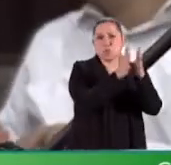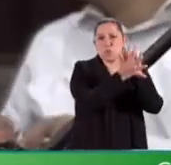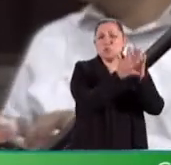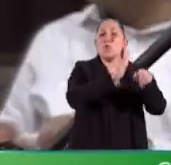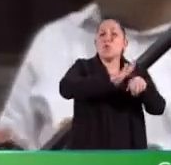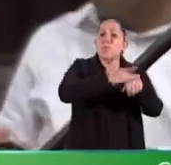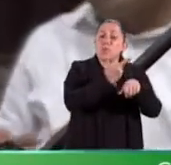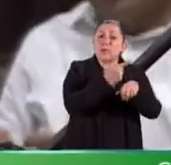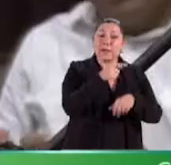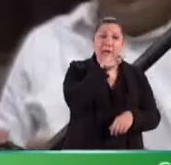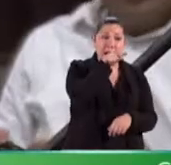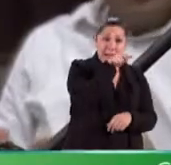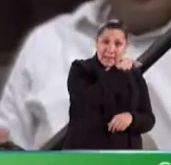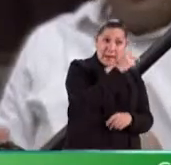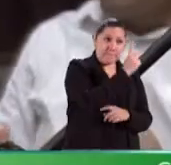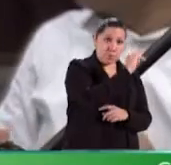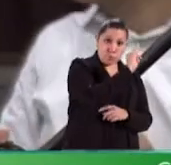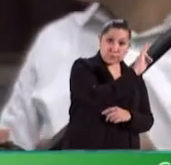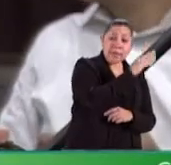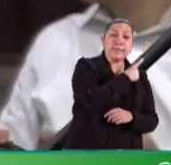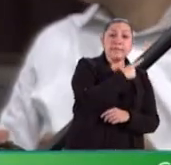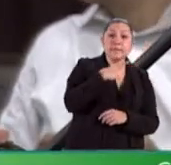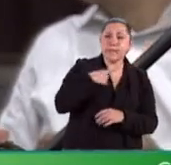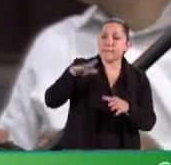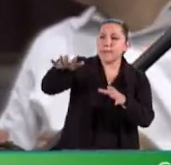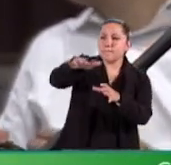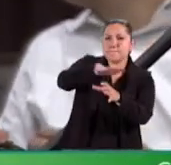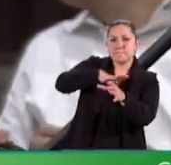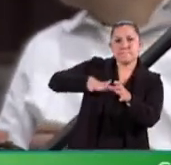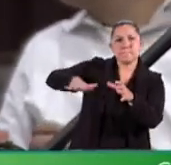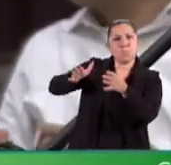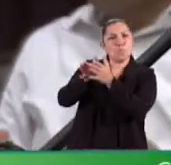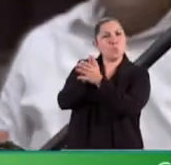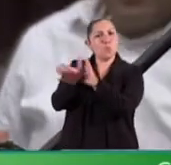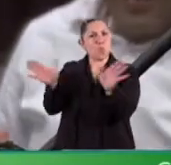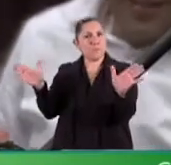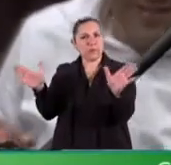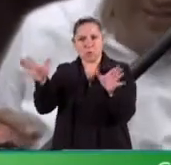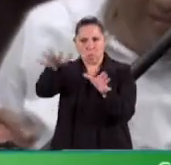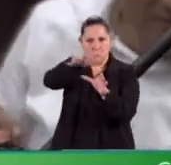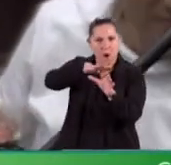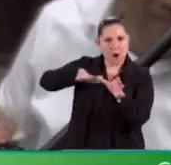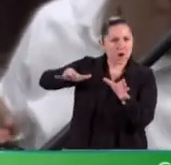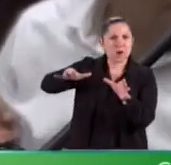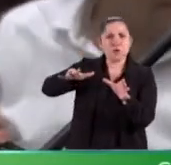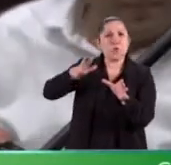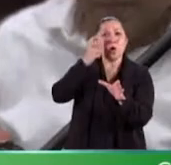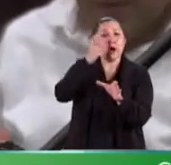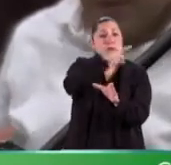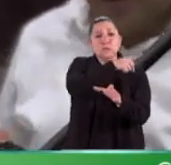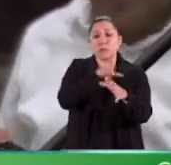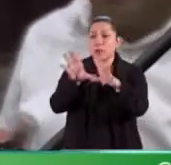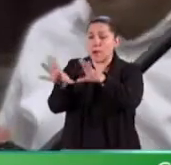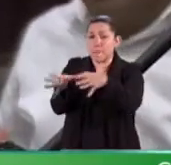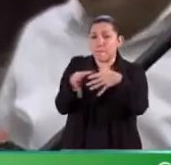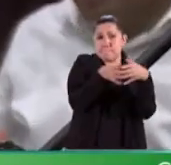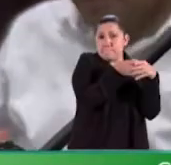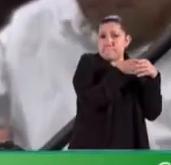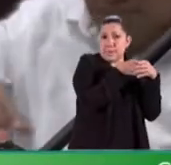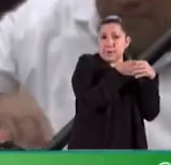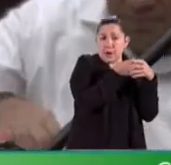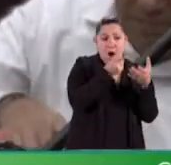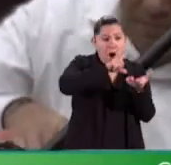Poder Judicial, con esta reforma, terminará siendo capturado por uno de los poderes, y pues estamos hablando de un poder público de la